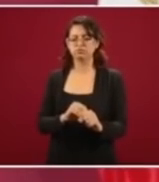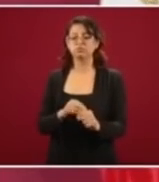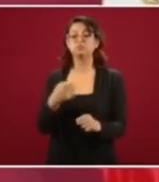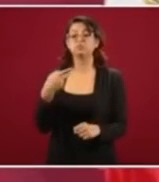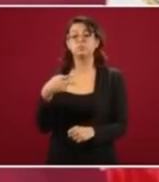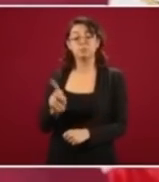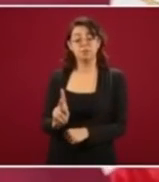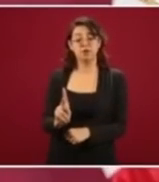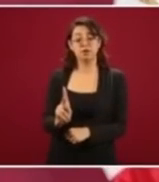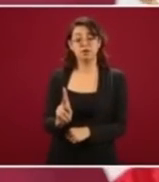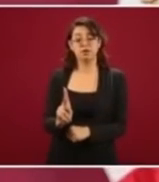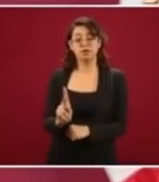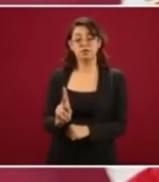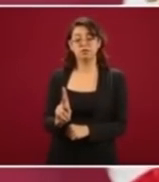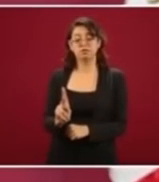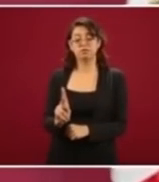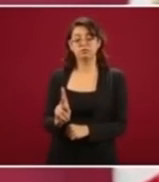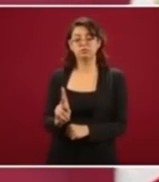pero